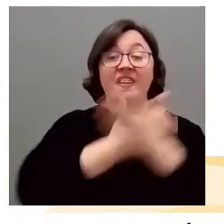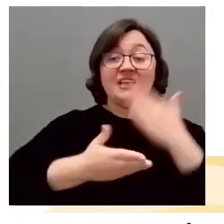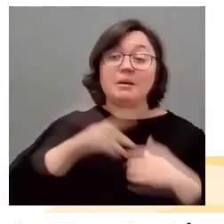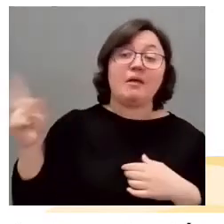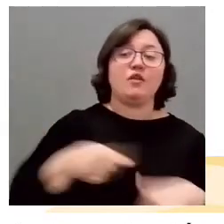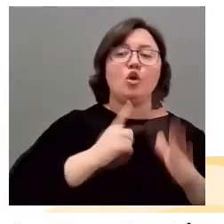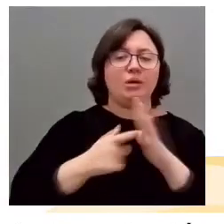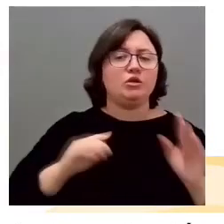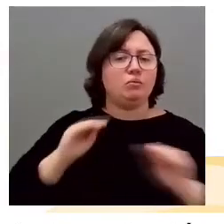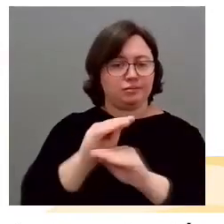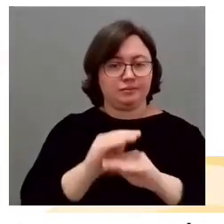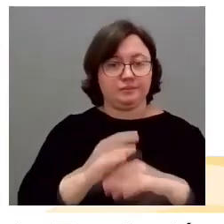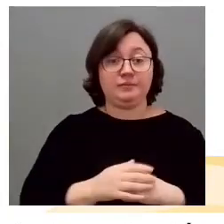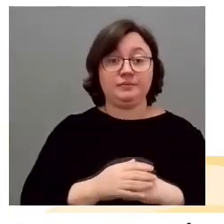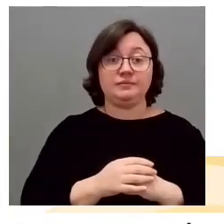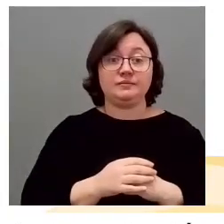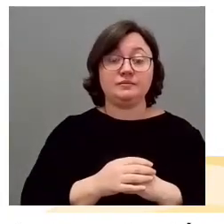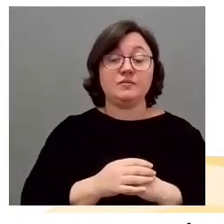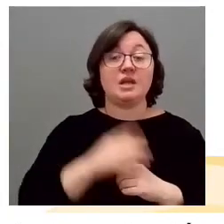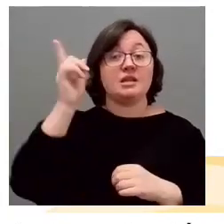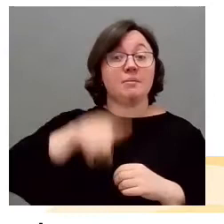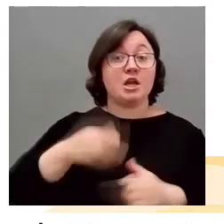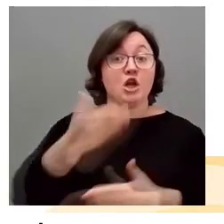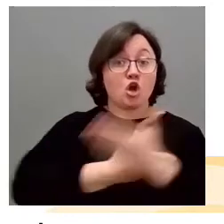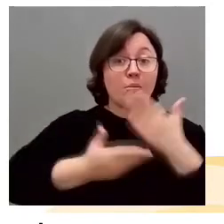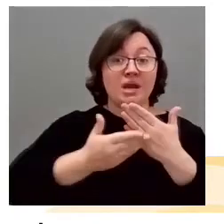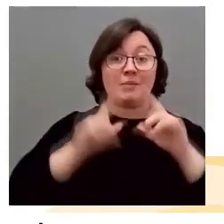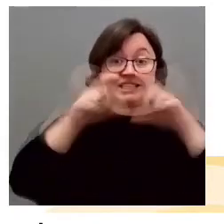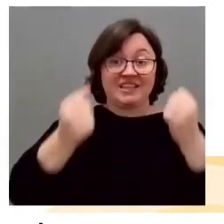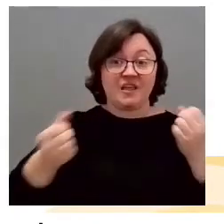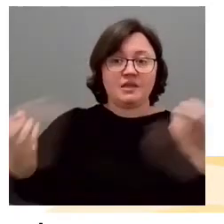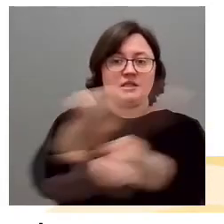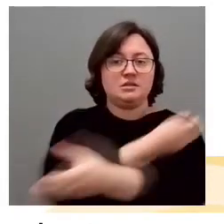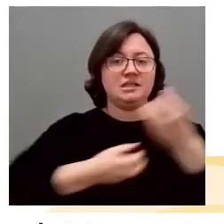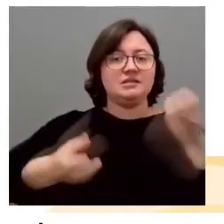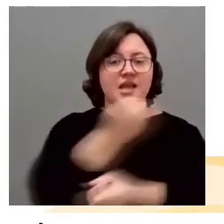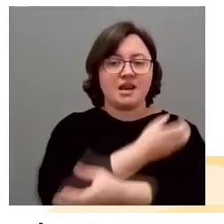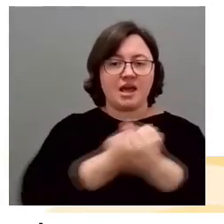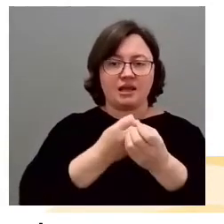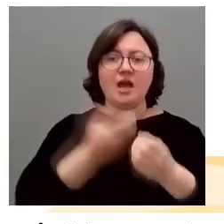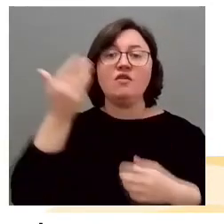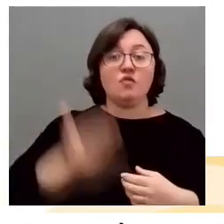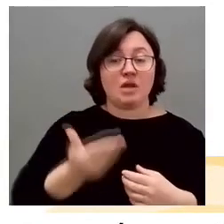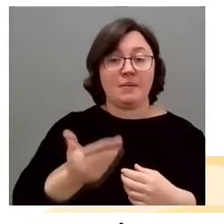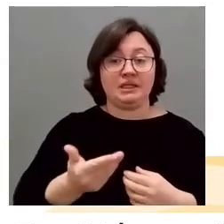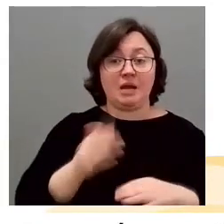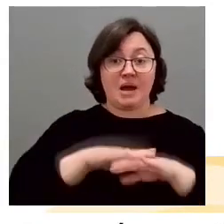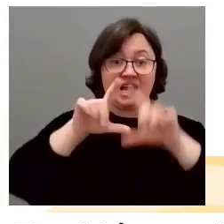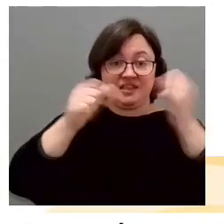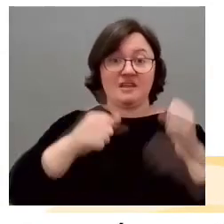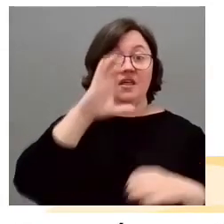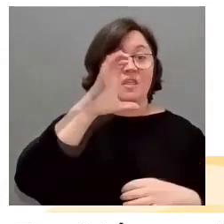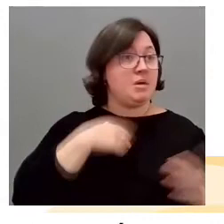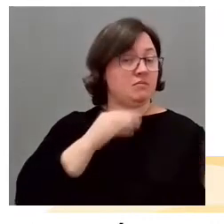discapacidad. También apelo a la cooperación y a la sinergia entre entidades. Esto también es importante, otro mensaje también que el CERMI lanzaba,